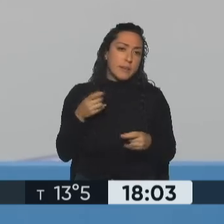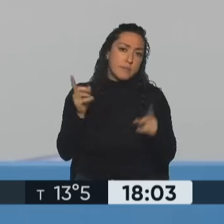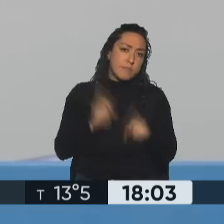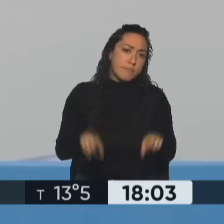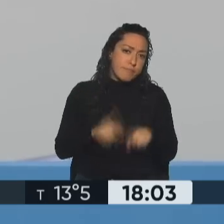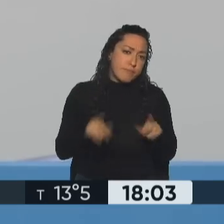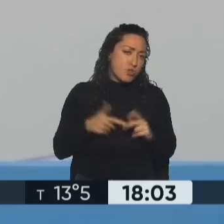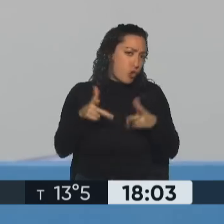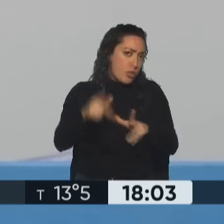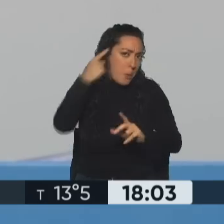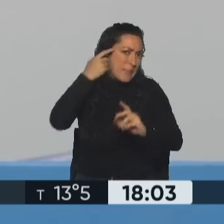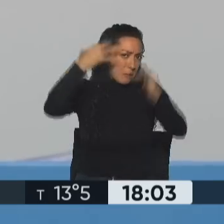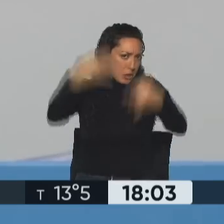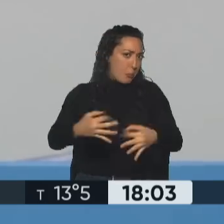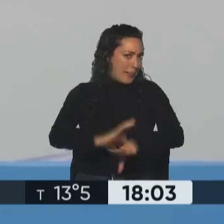lo que pienso.